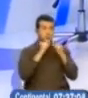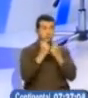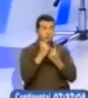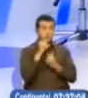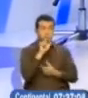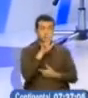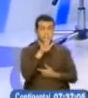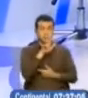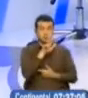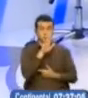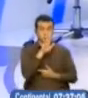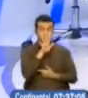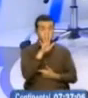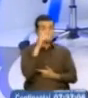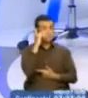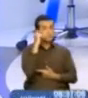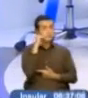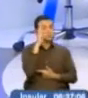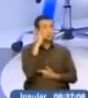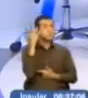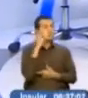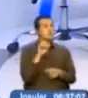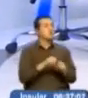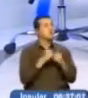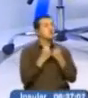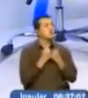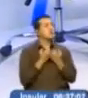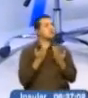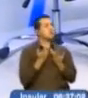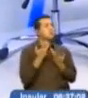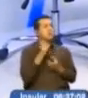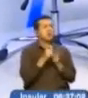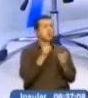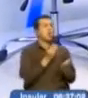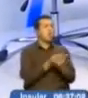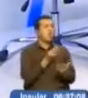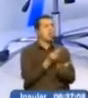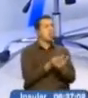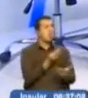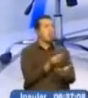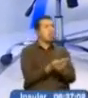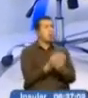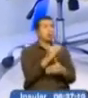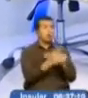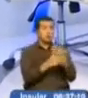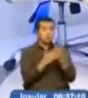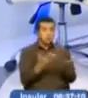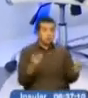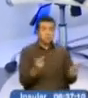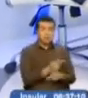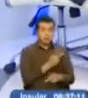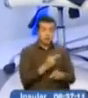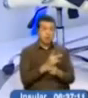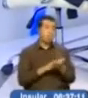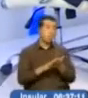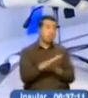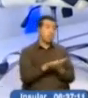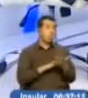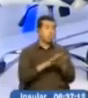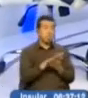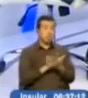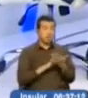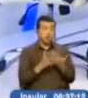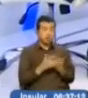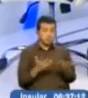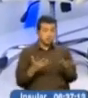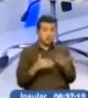pensar mucho para lo que viene luego, si vamos a construir una sociedad solo de consumidores, estos comportamientos violentos, disociados, anómicos, etcétera, de los que hemos